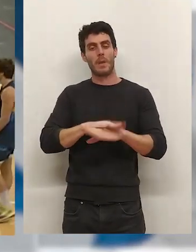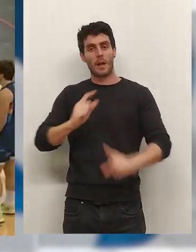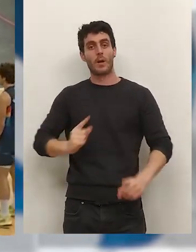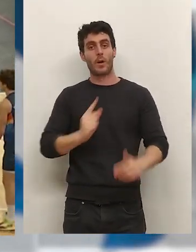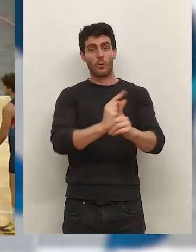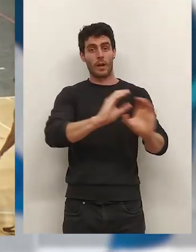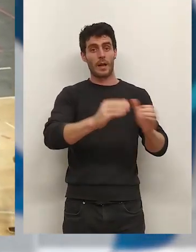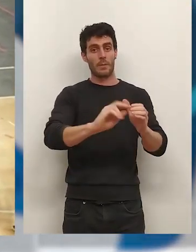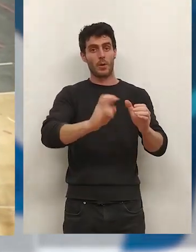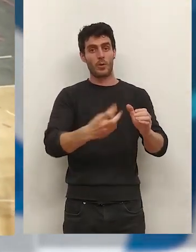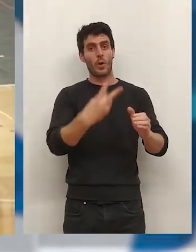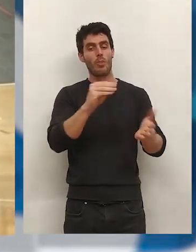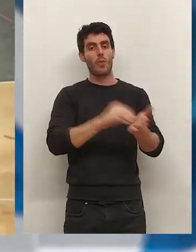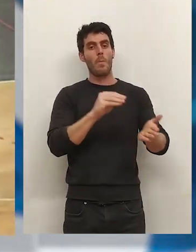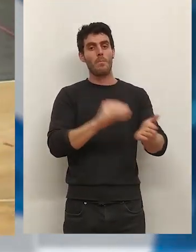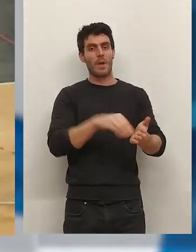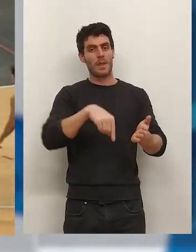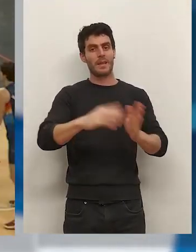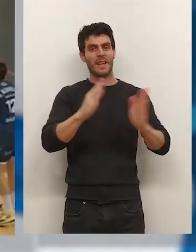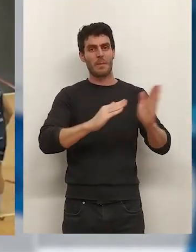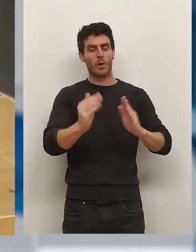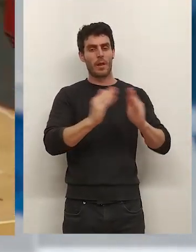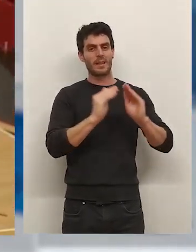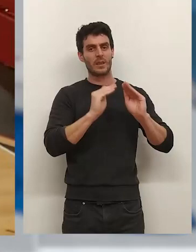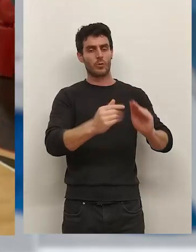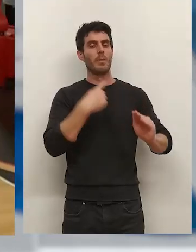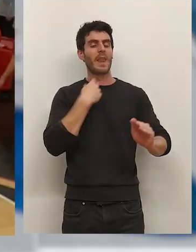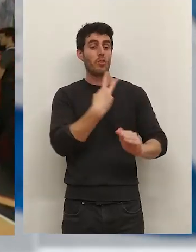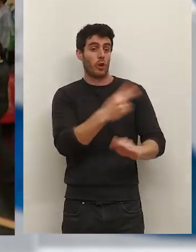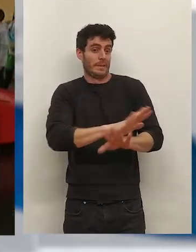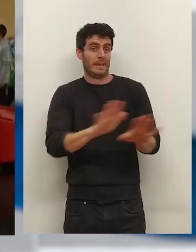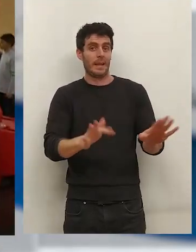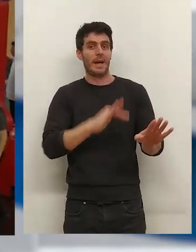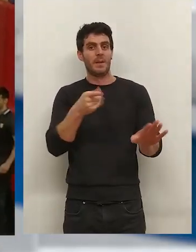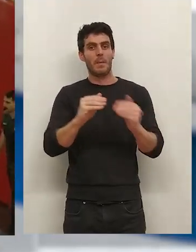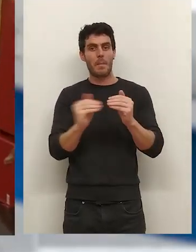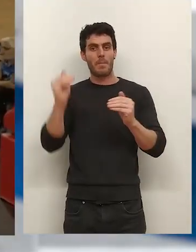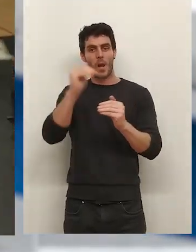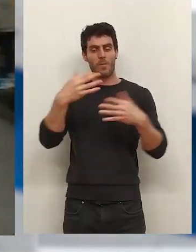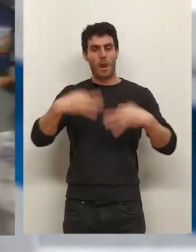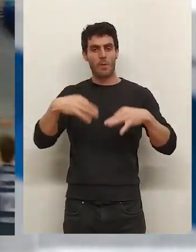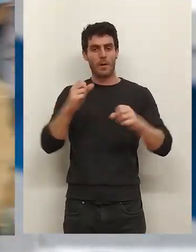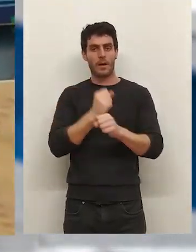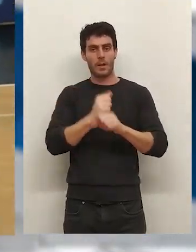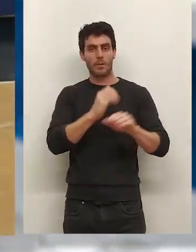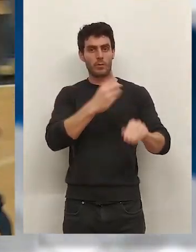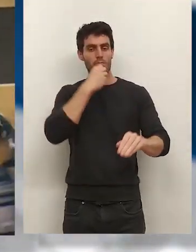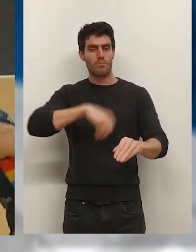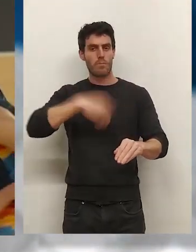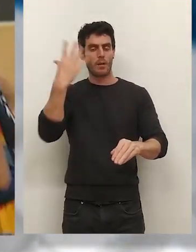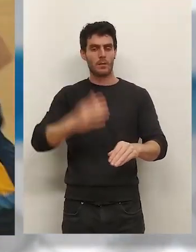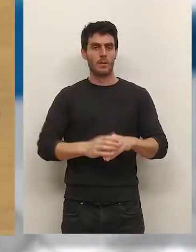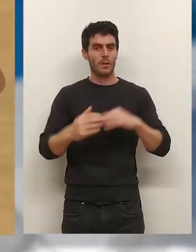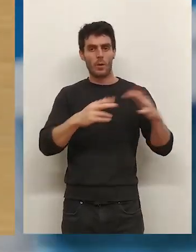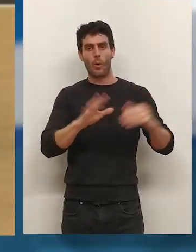plantarle cara a un Menorca que solo ha caído 2 veces esta temporada en casa y que además en el playoff está haciendo un trabajo